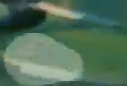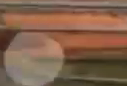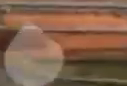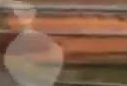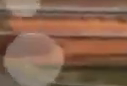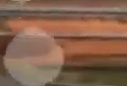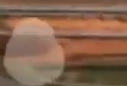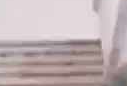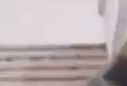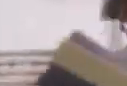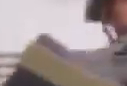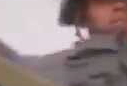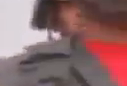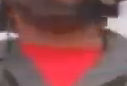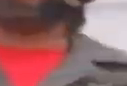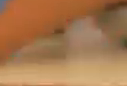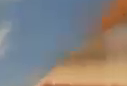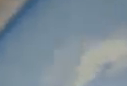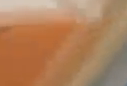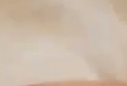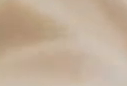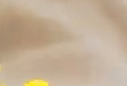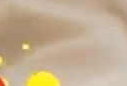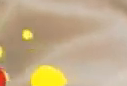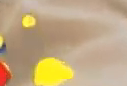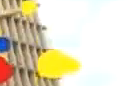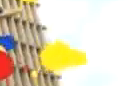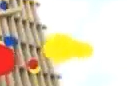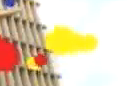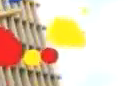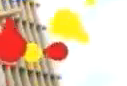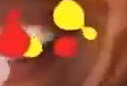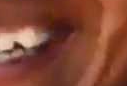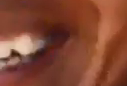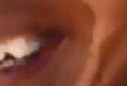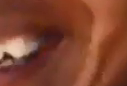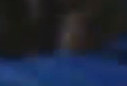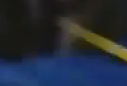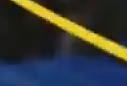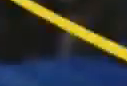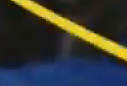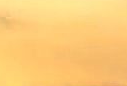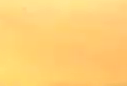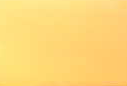Ha culminado esta transmisión conjunta de radio y televisión.